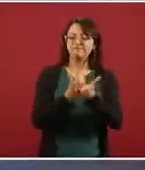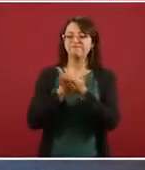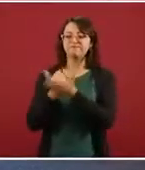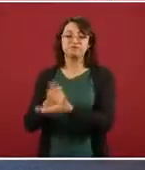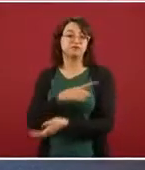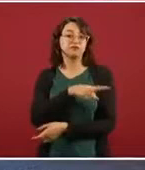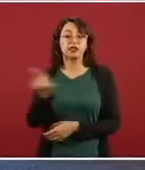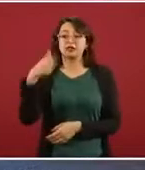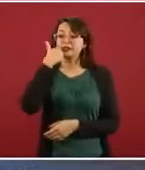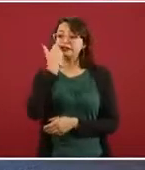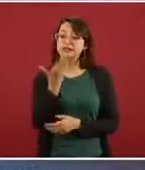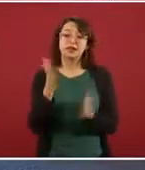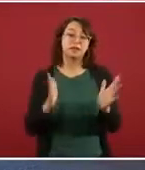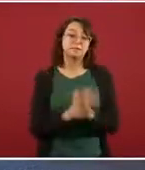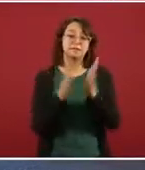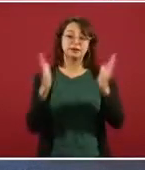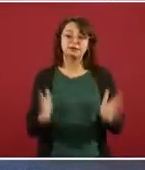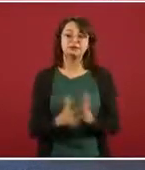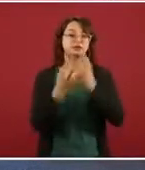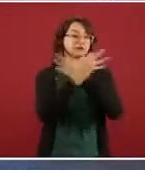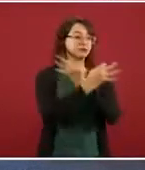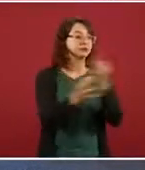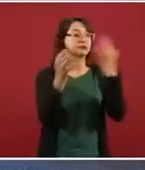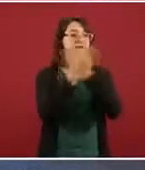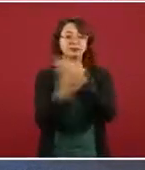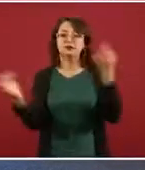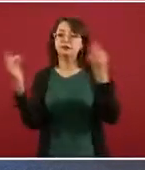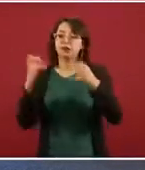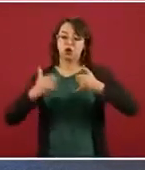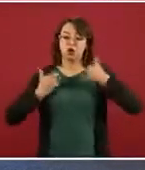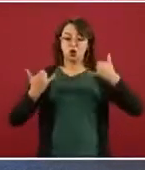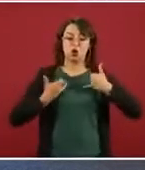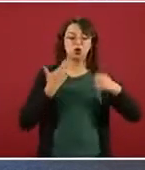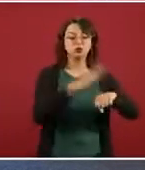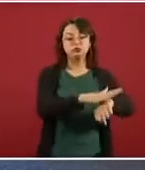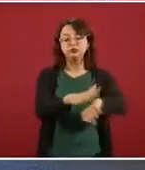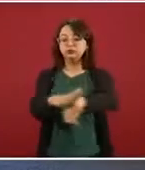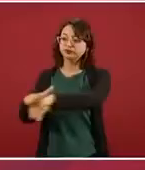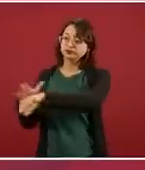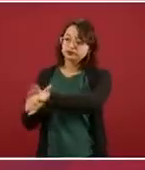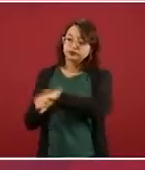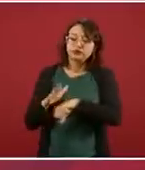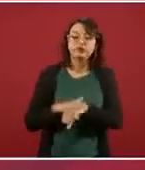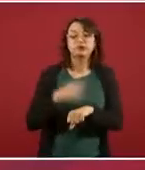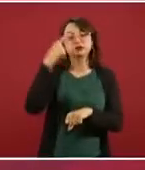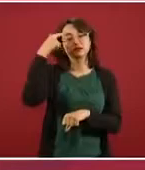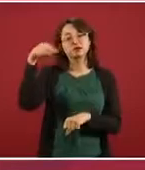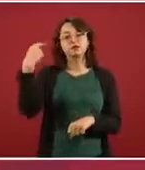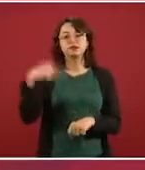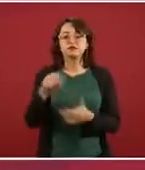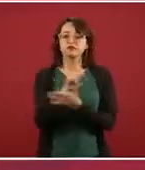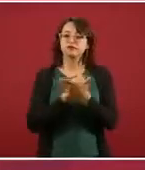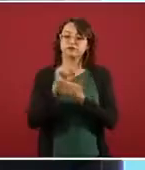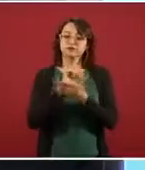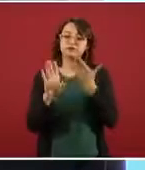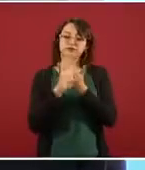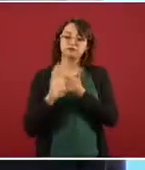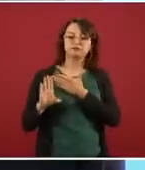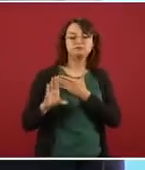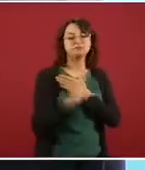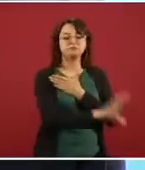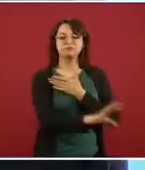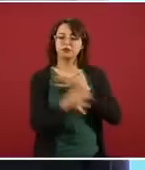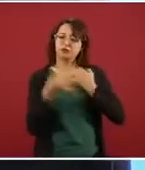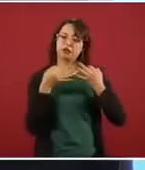quieran contribuir a mandar mensajes a los jóvenes, para esto, alejarlos de